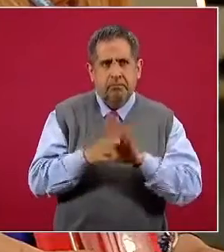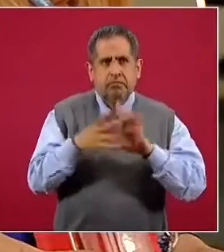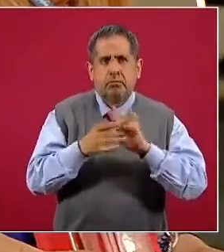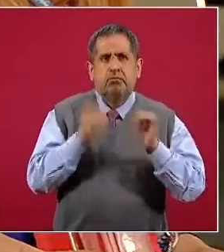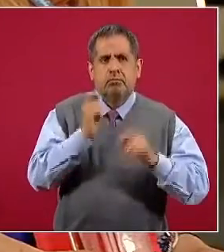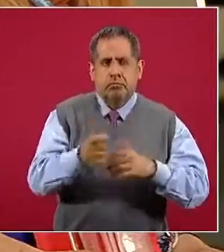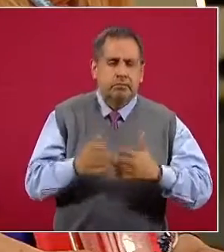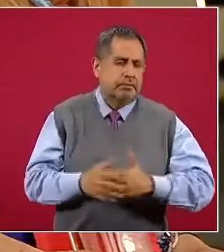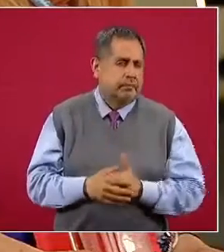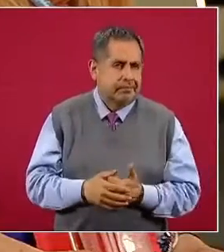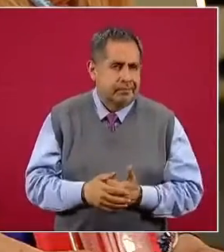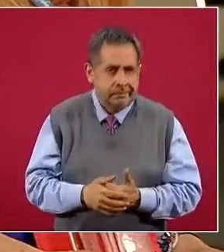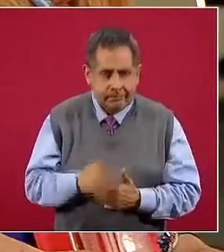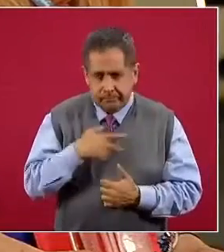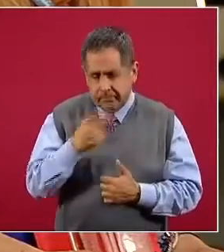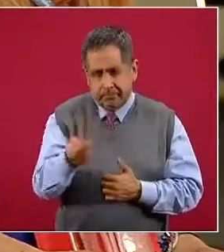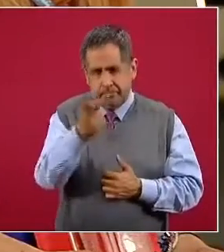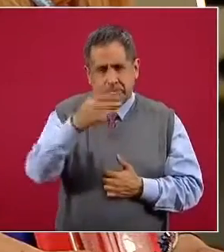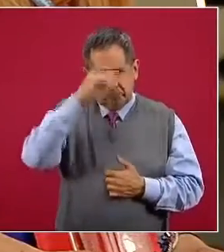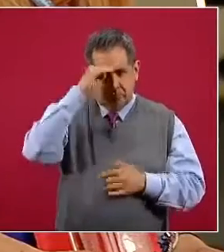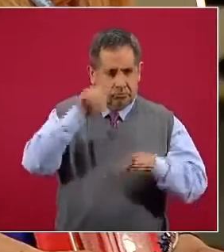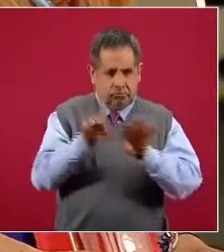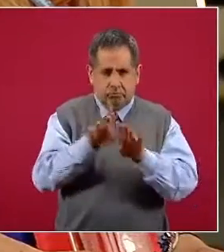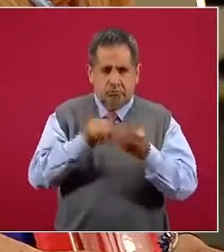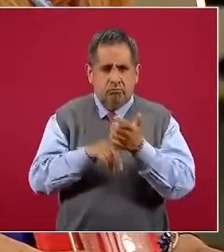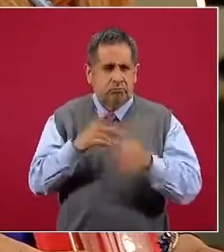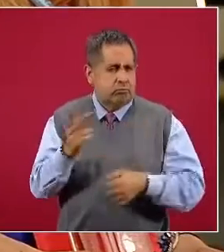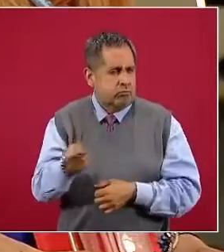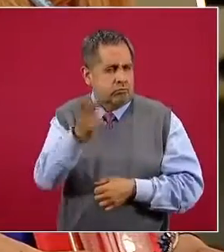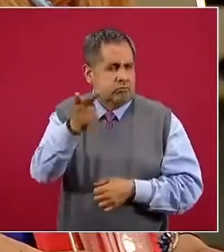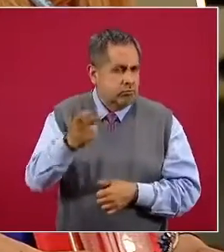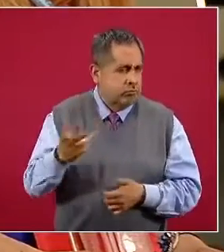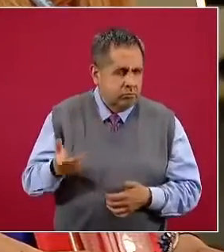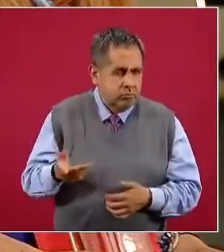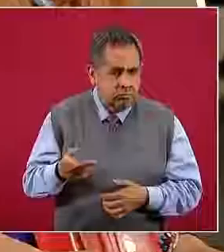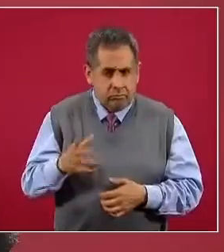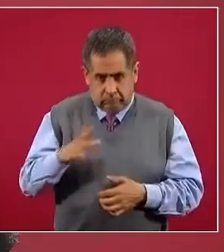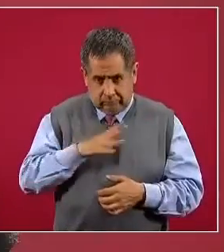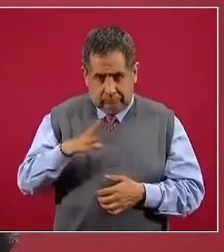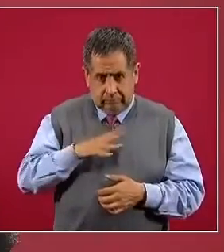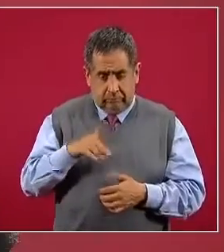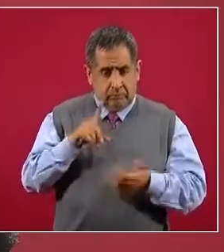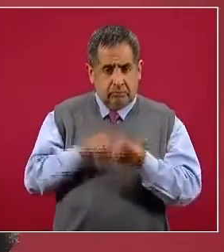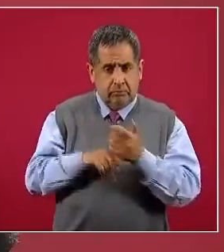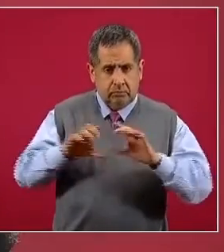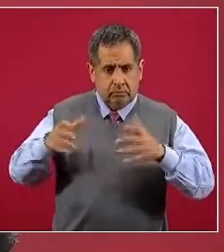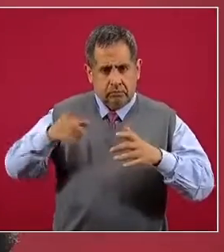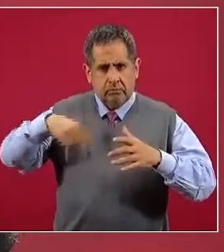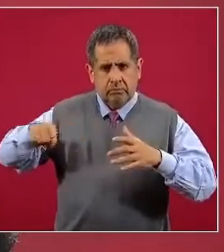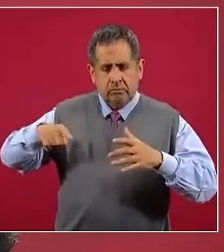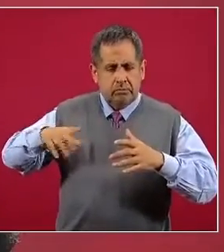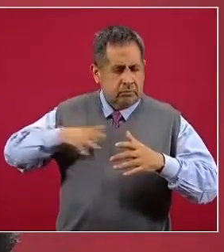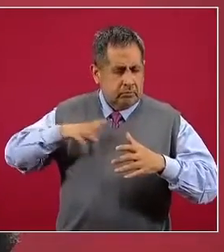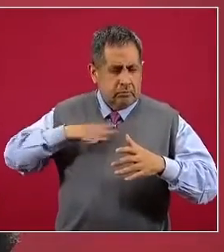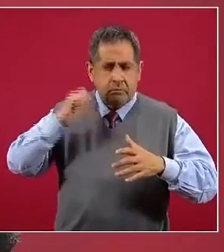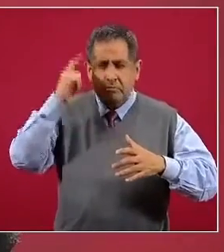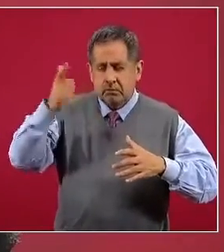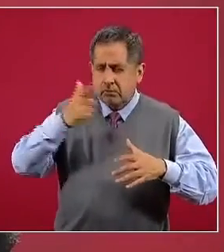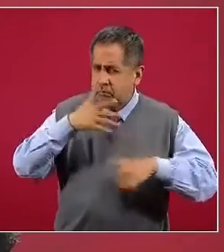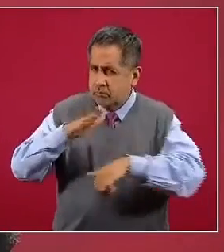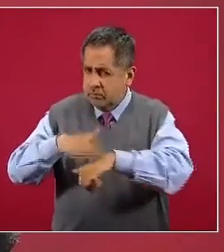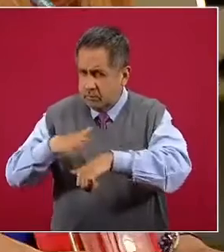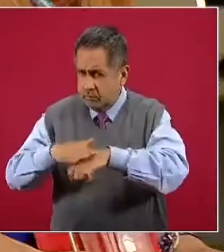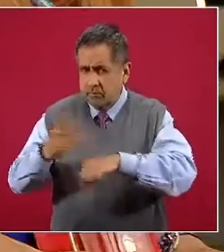hacen. Entonces, la pregunta en este sentido, doctor, es si hay desde el sector salud referencias de que